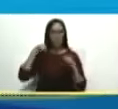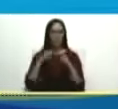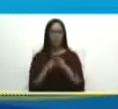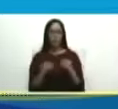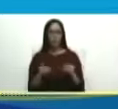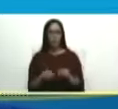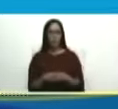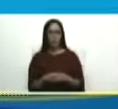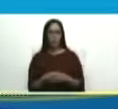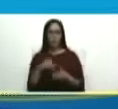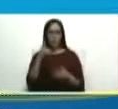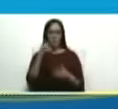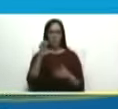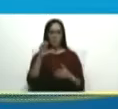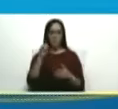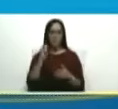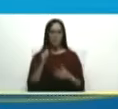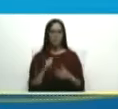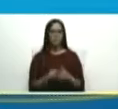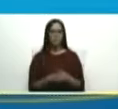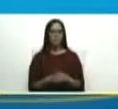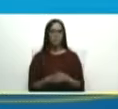Bogotá.